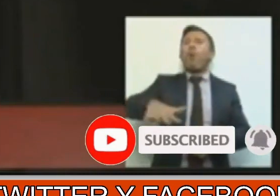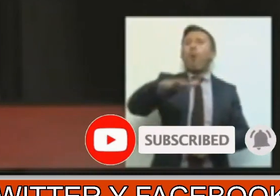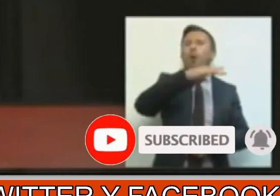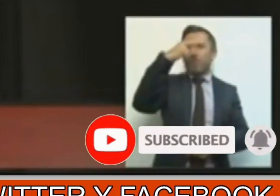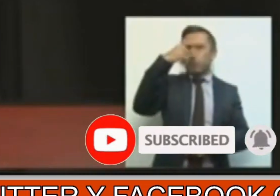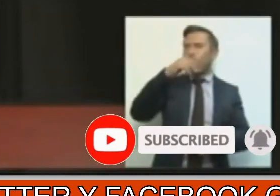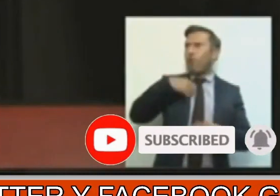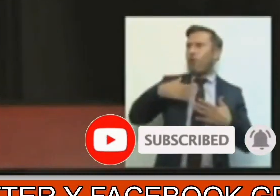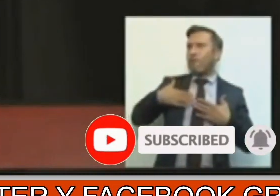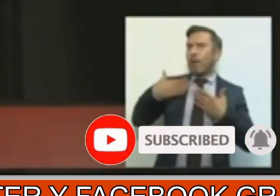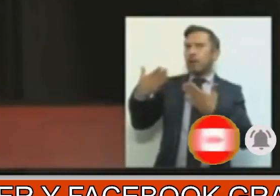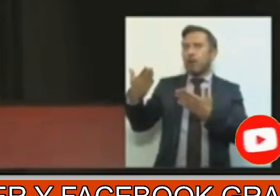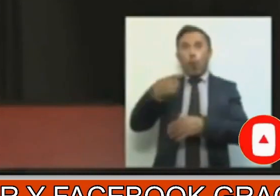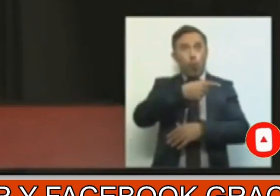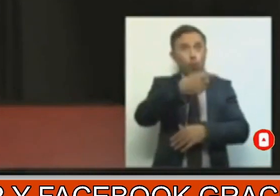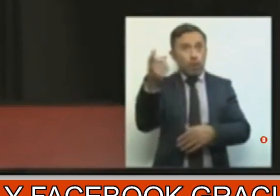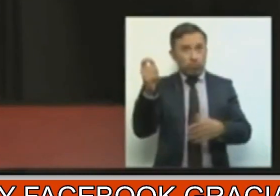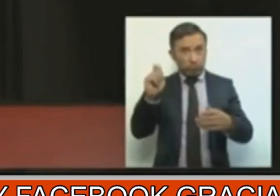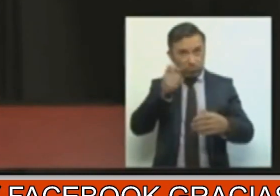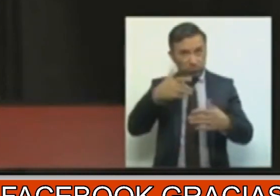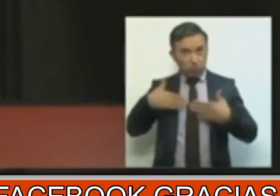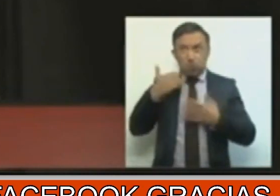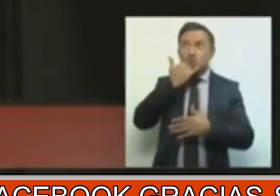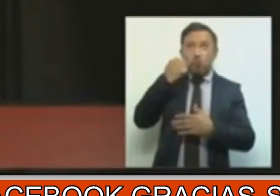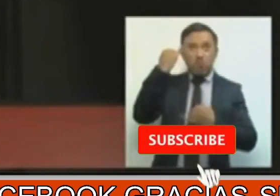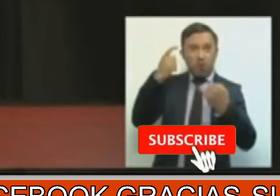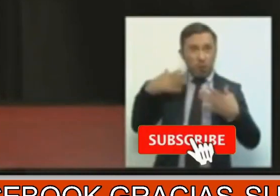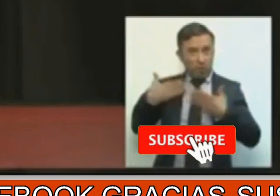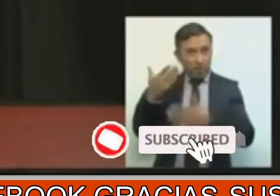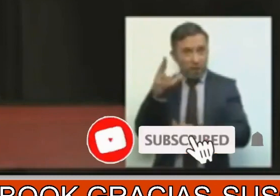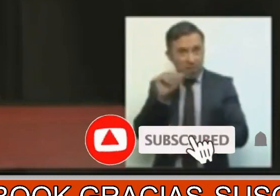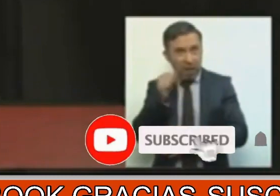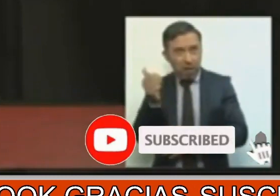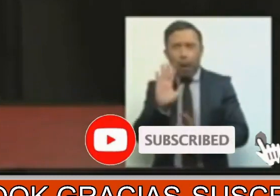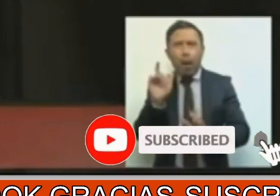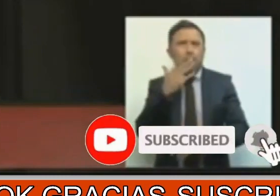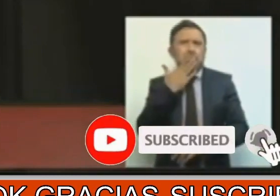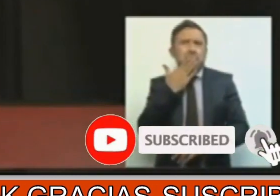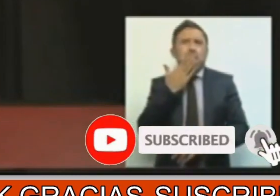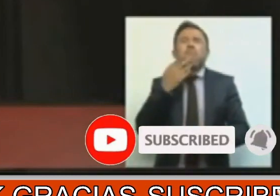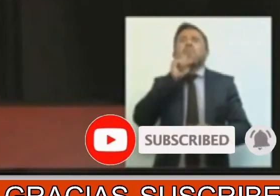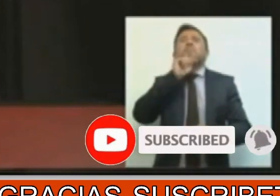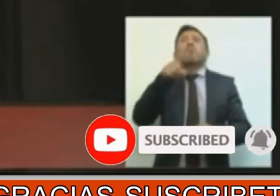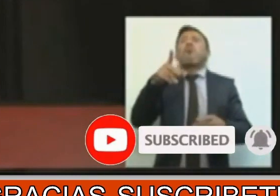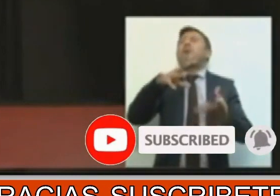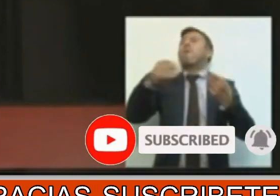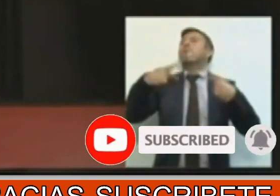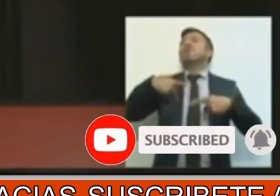ustedes no le tengan confianza, porque también el pueblo les perdió la confianza a ustedes.